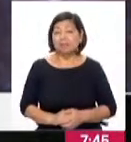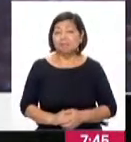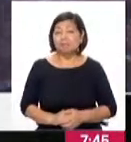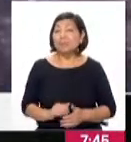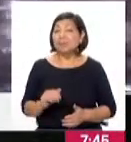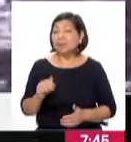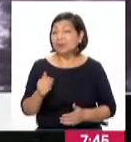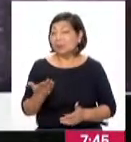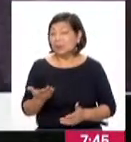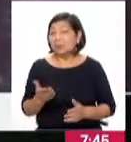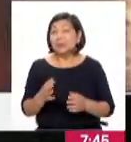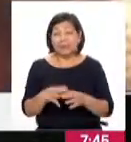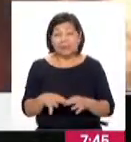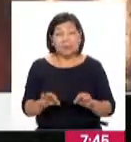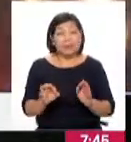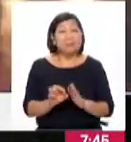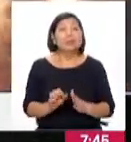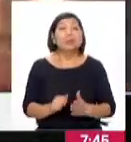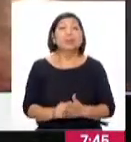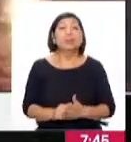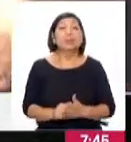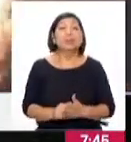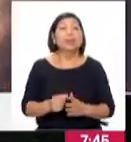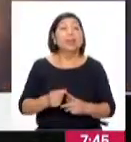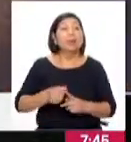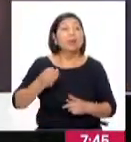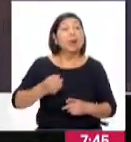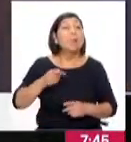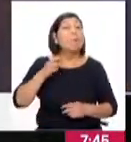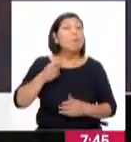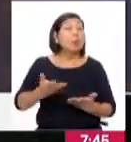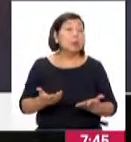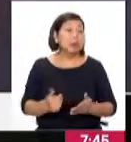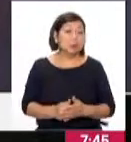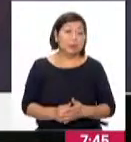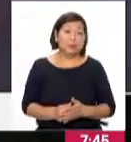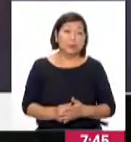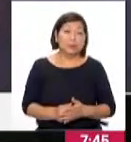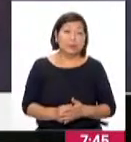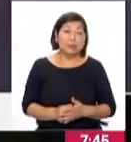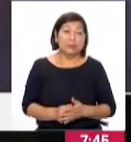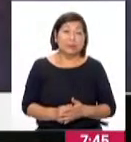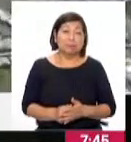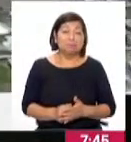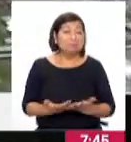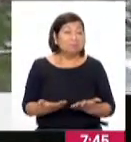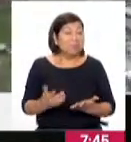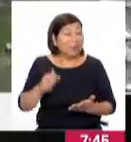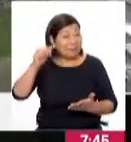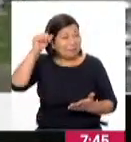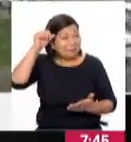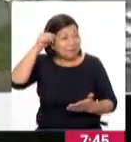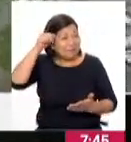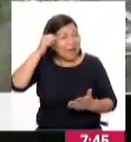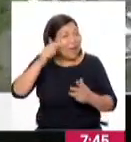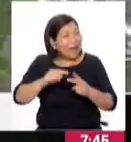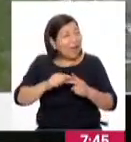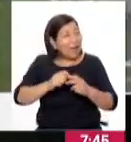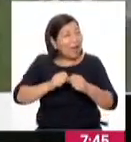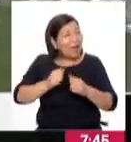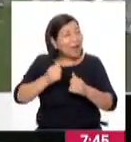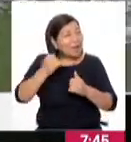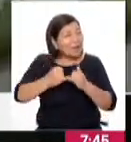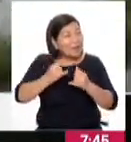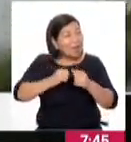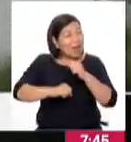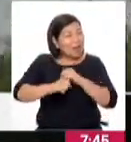ahí es importante por ejemplo el caso especial de puno no no sé si recuerdan a inicios del año a